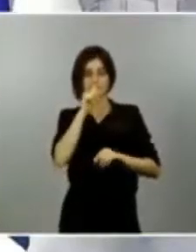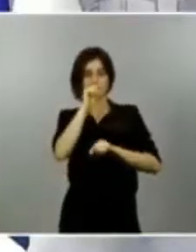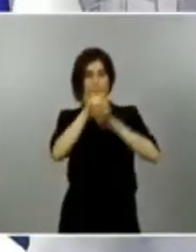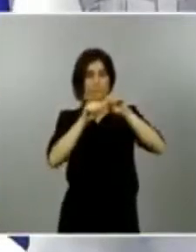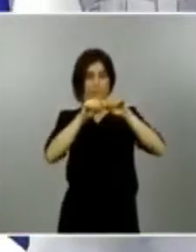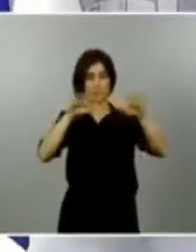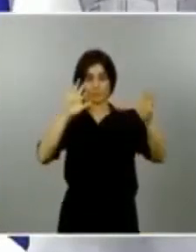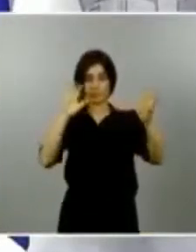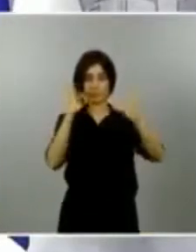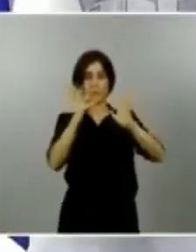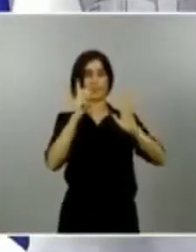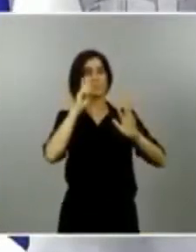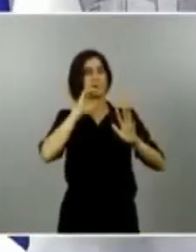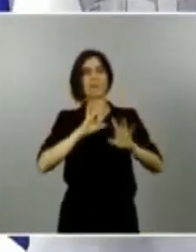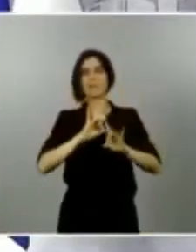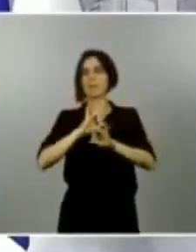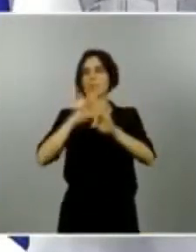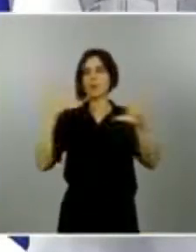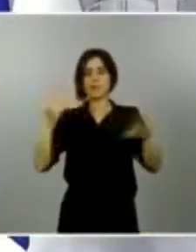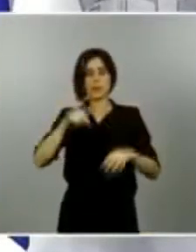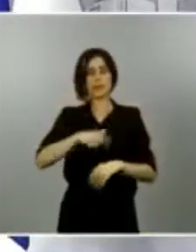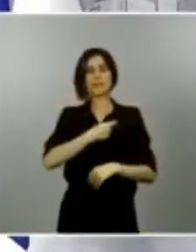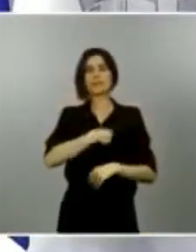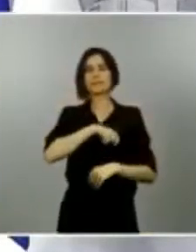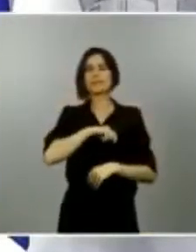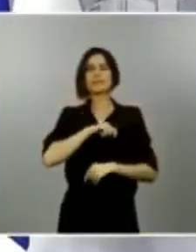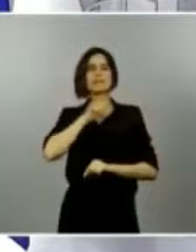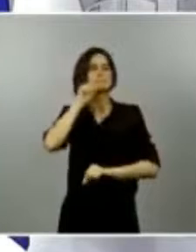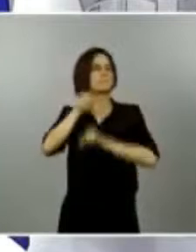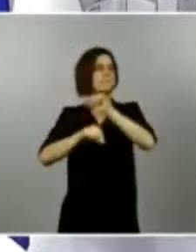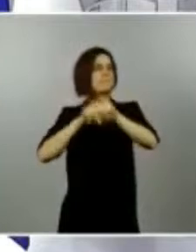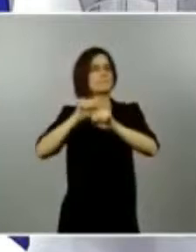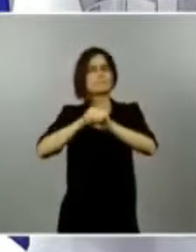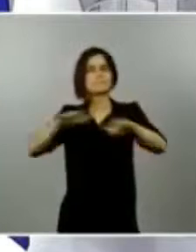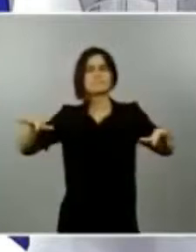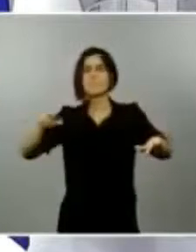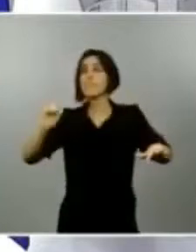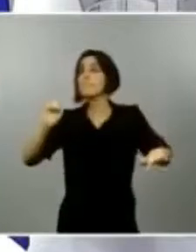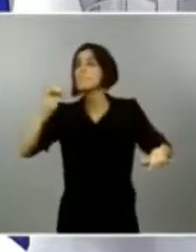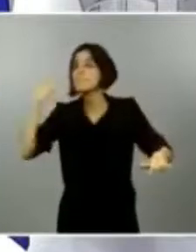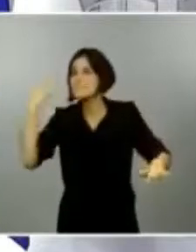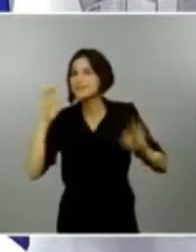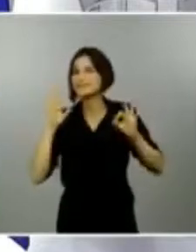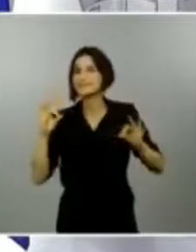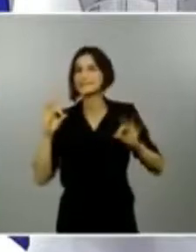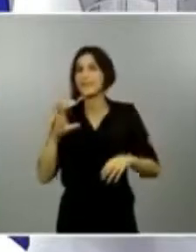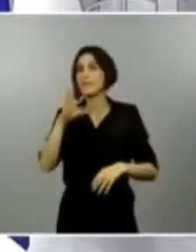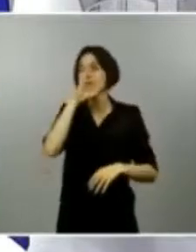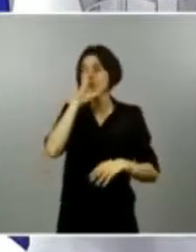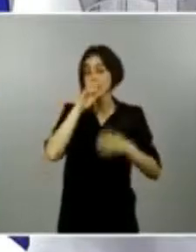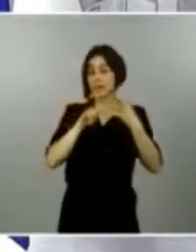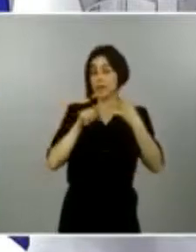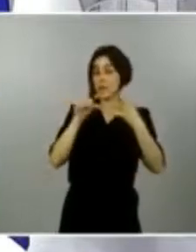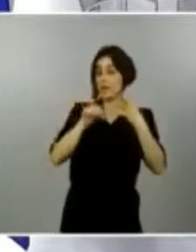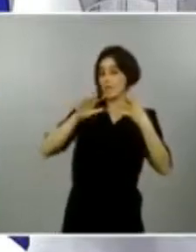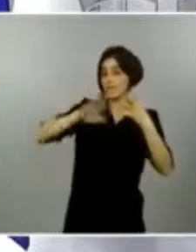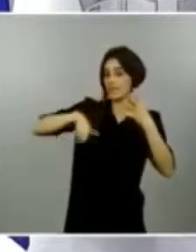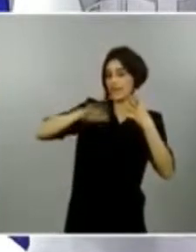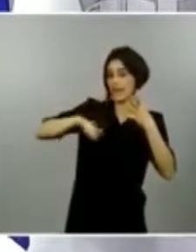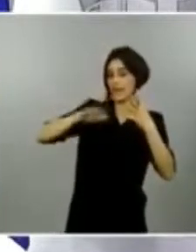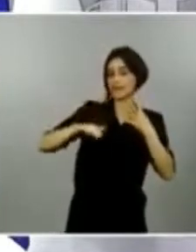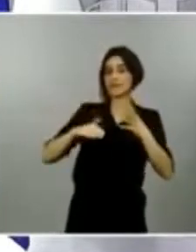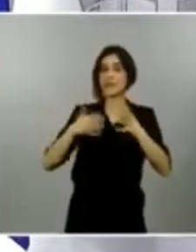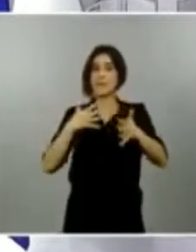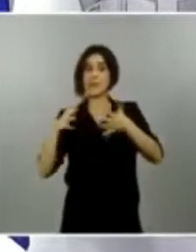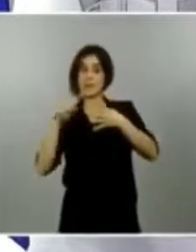contagio en españa pudientes finales de febrero y principios de marzo no sé si es bueno pues se arrepiente haber